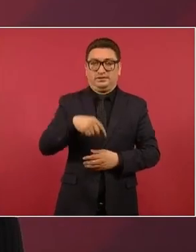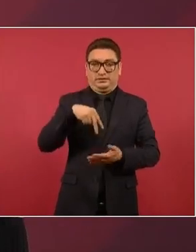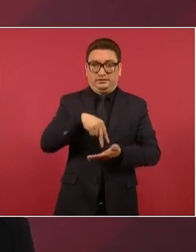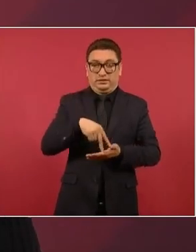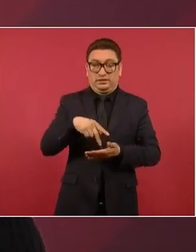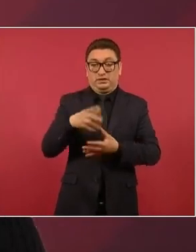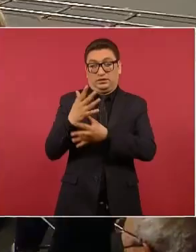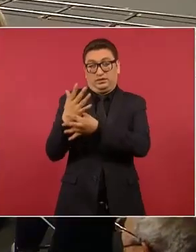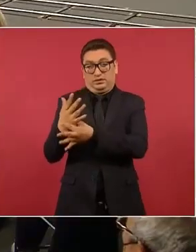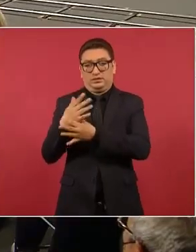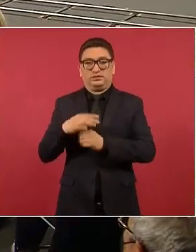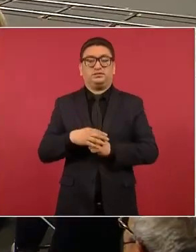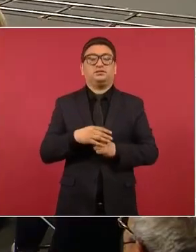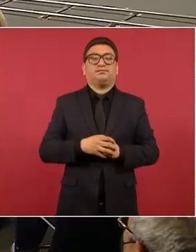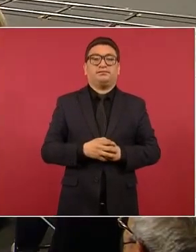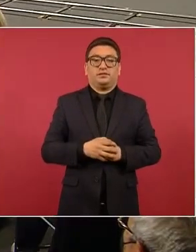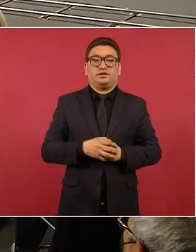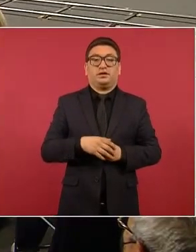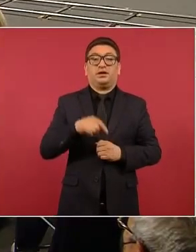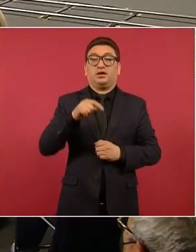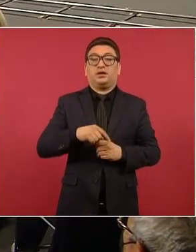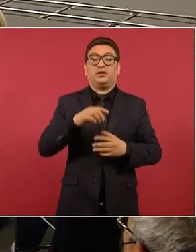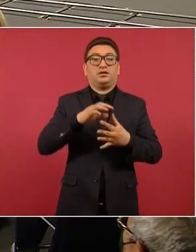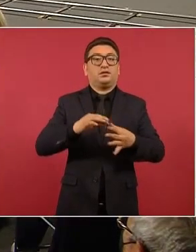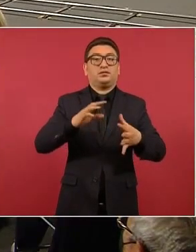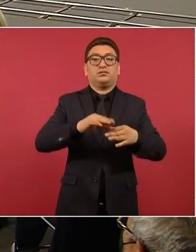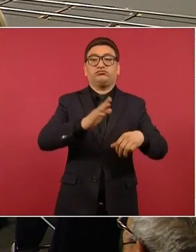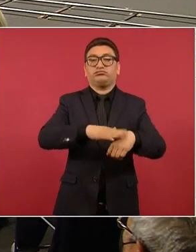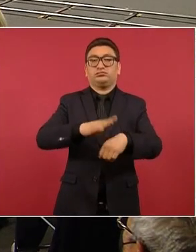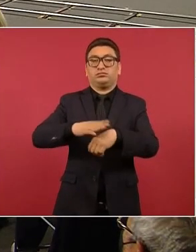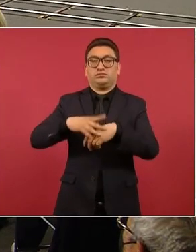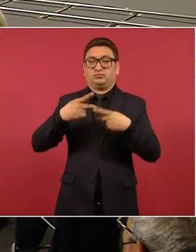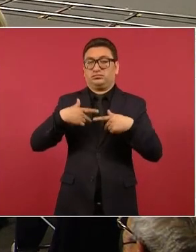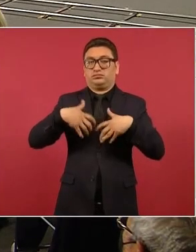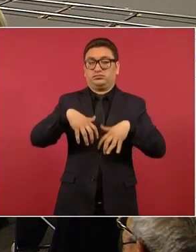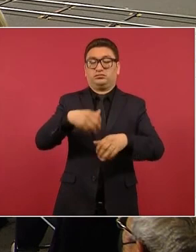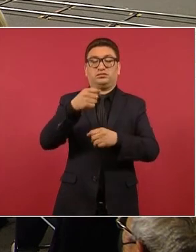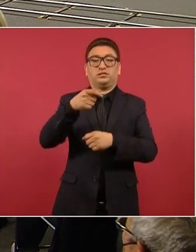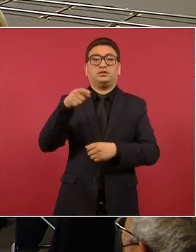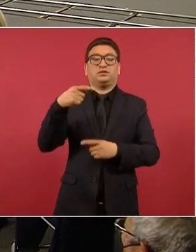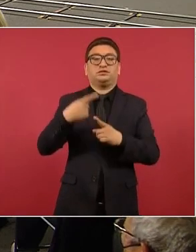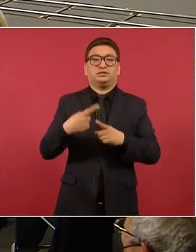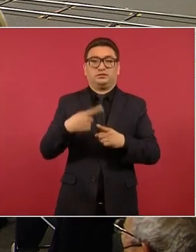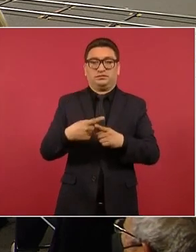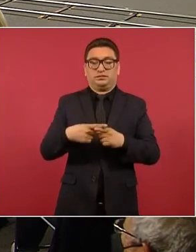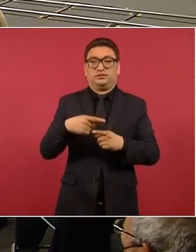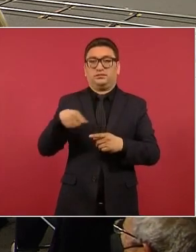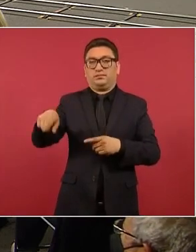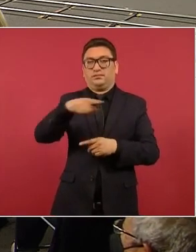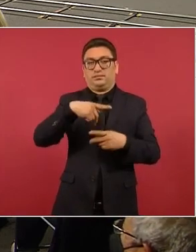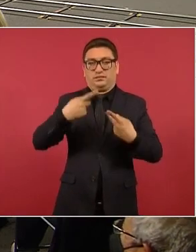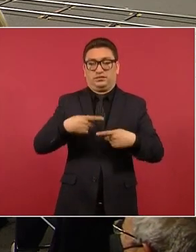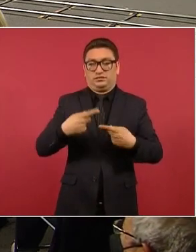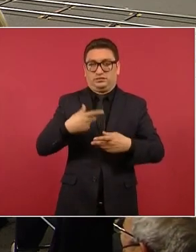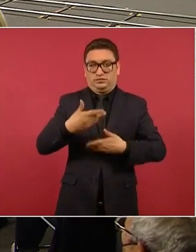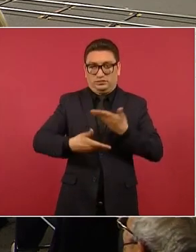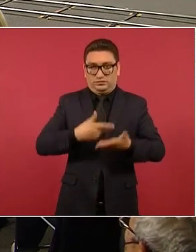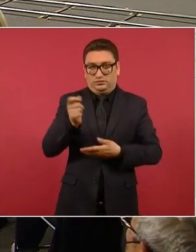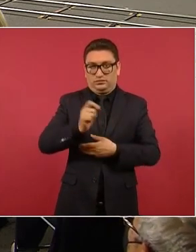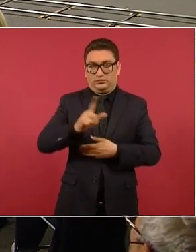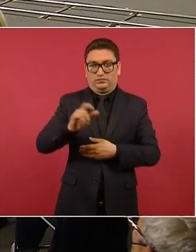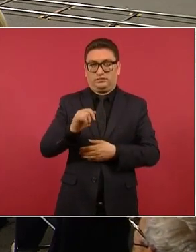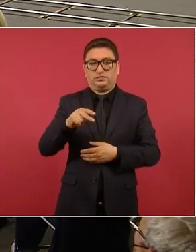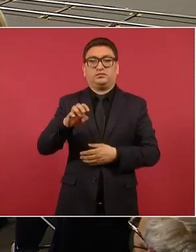conferencia mañanera se haya mencionado que entre los convocantes al acto estaban integrantes del Servicio Profesional